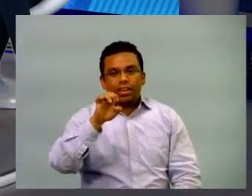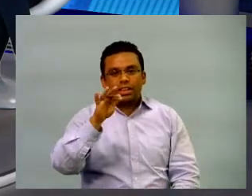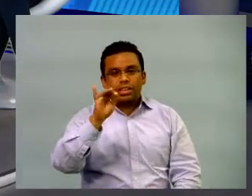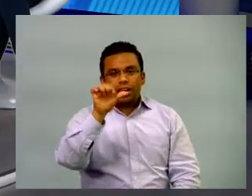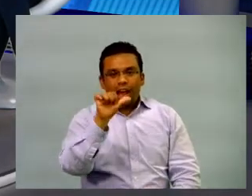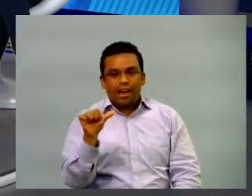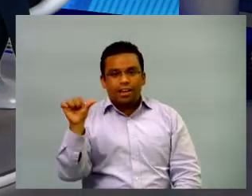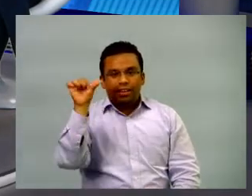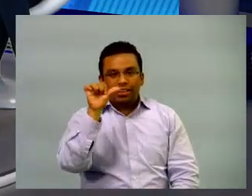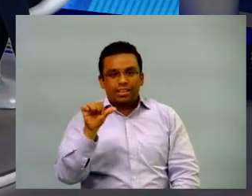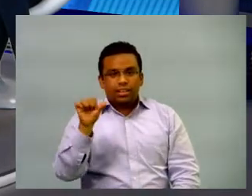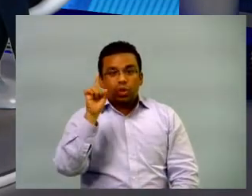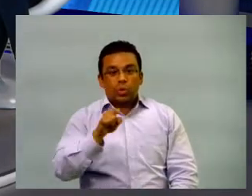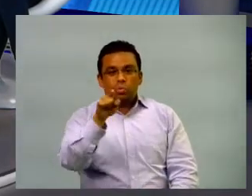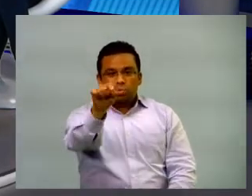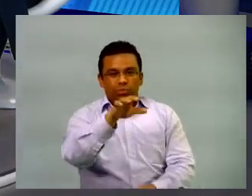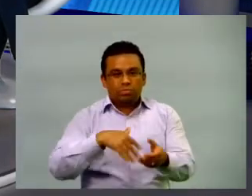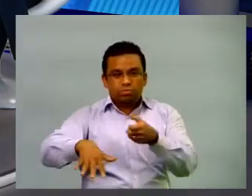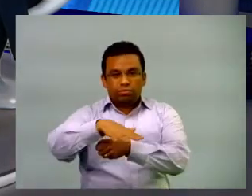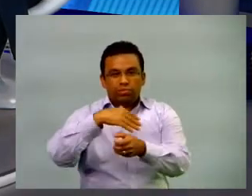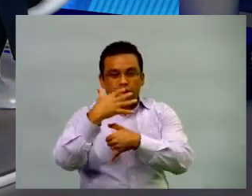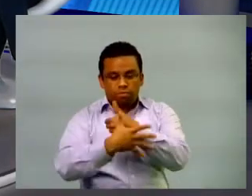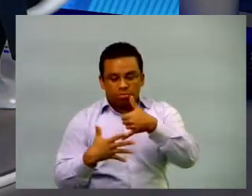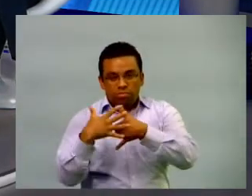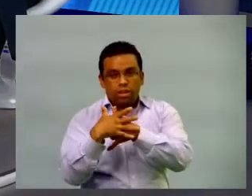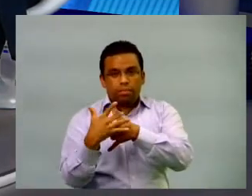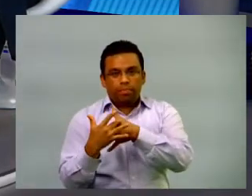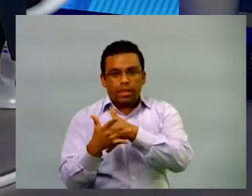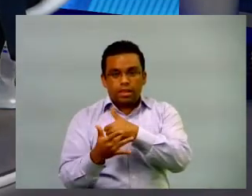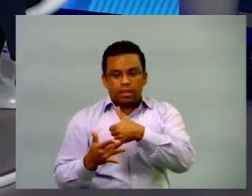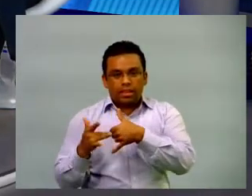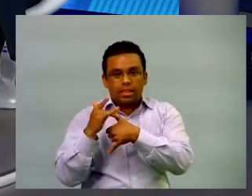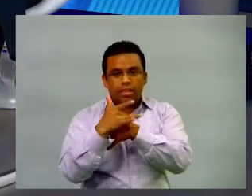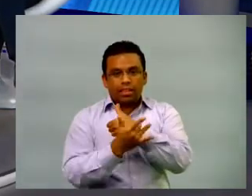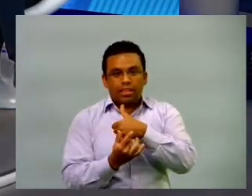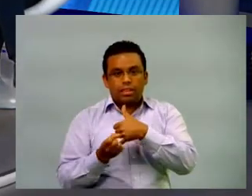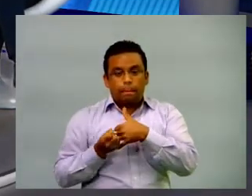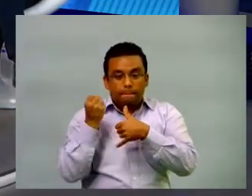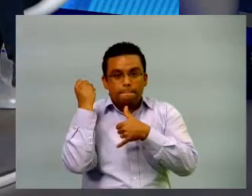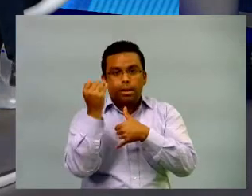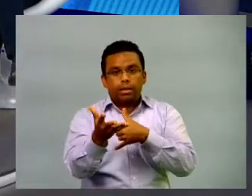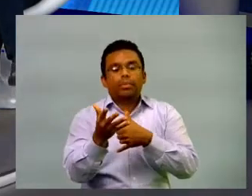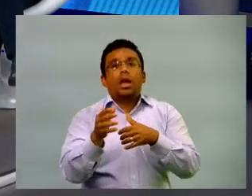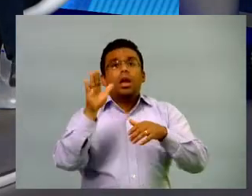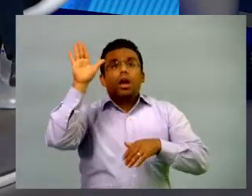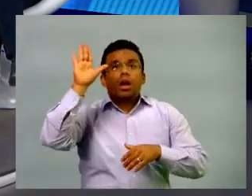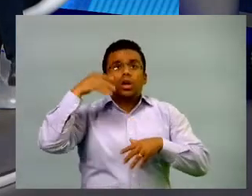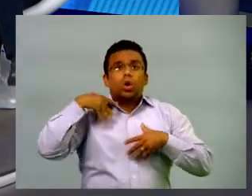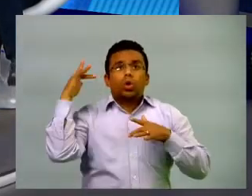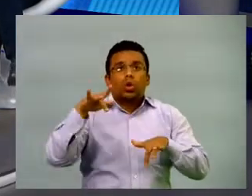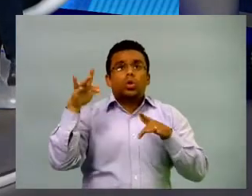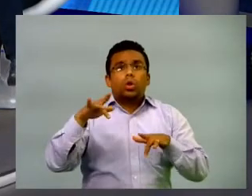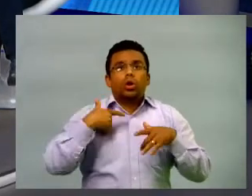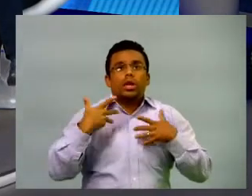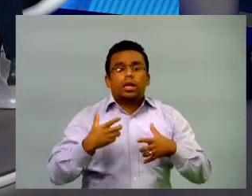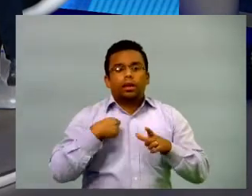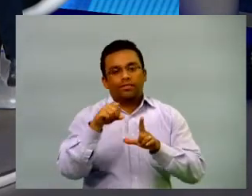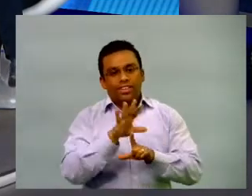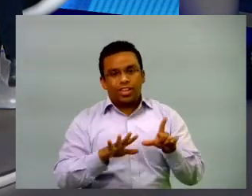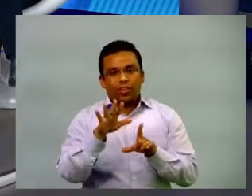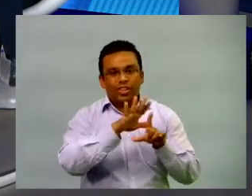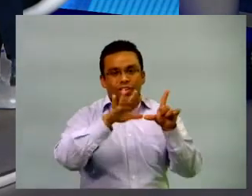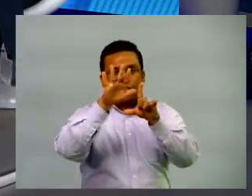de diferentes regiones de Colombia para que pudieran ir a Buga al presencial. Estas